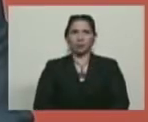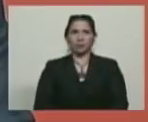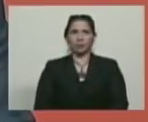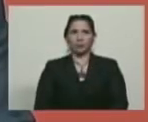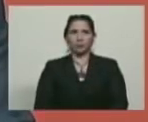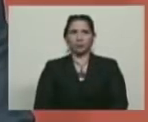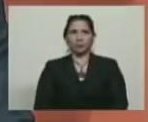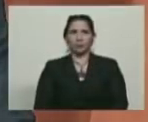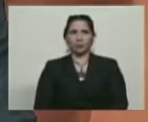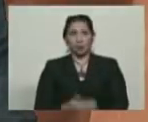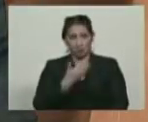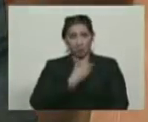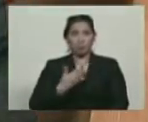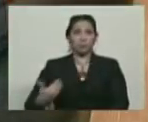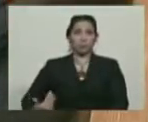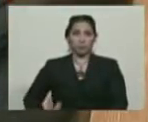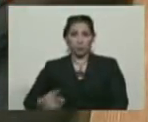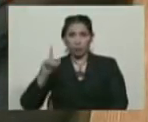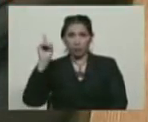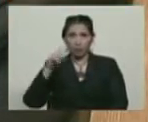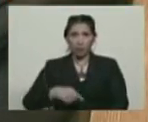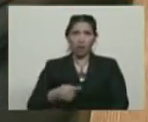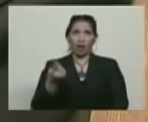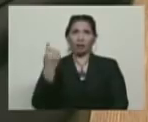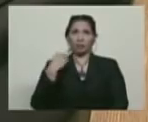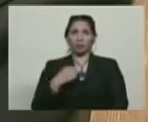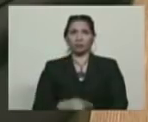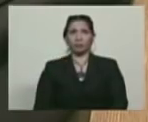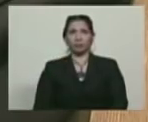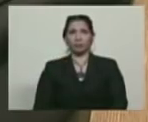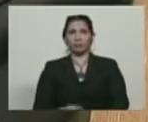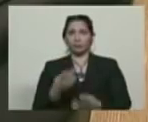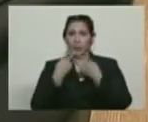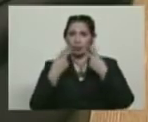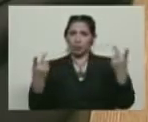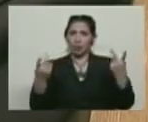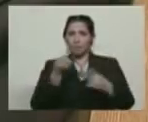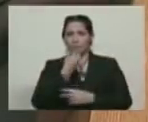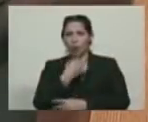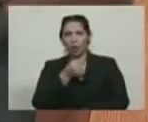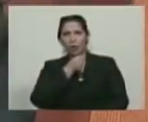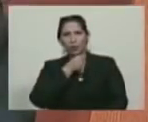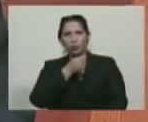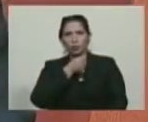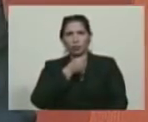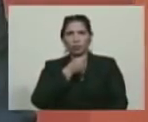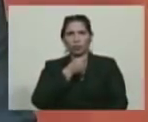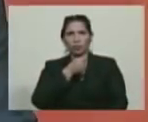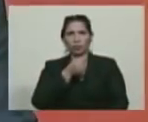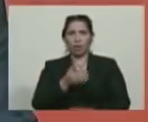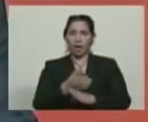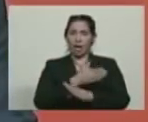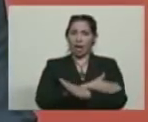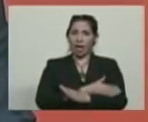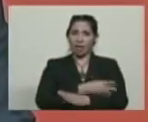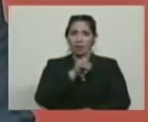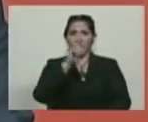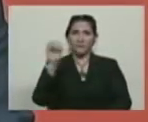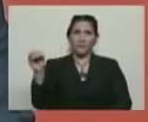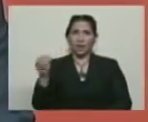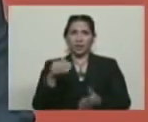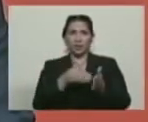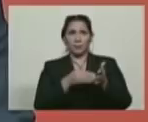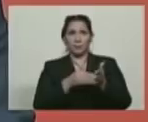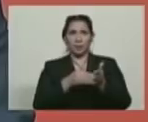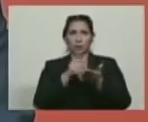tiempo el presidente también ayer decir una buena noticia antes de estas 20 mil toneladas todas